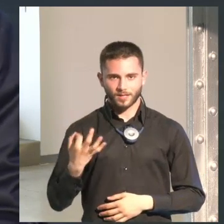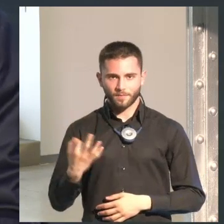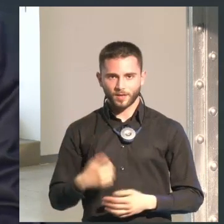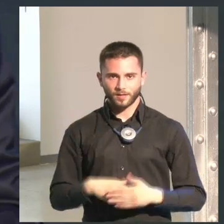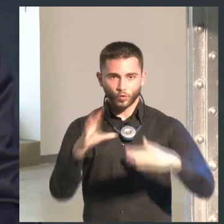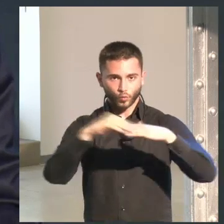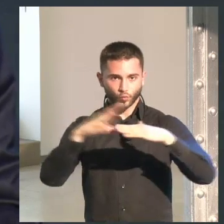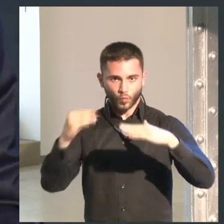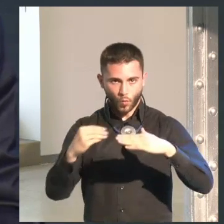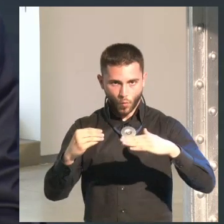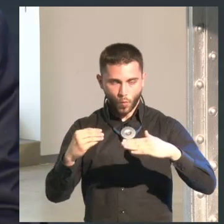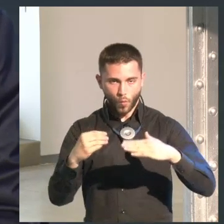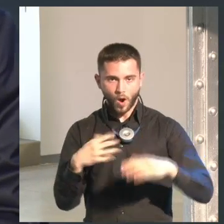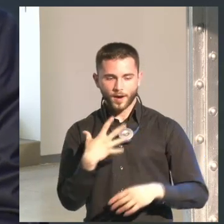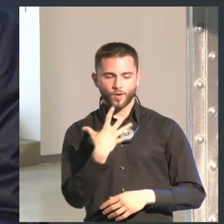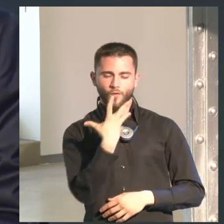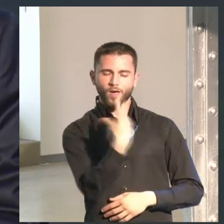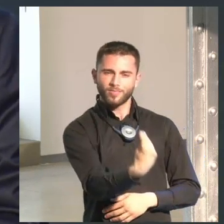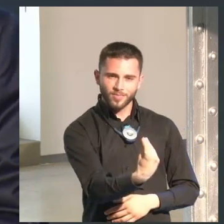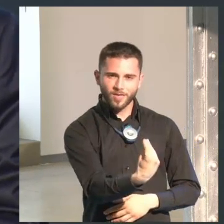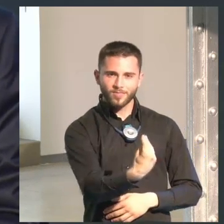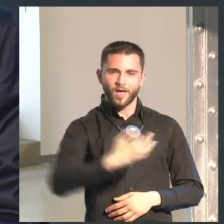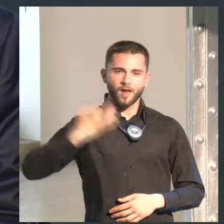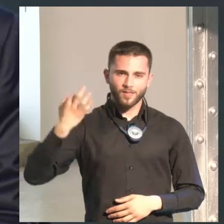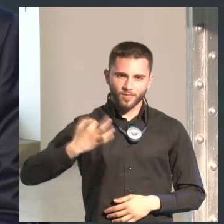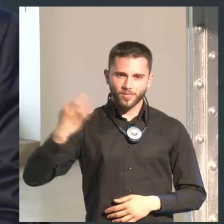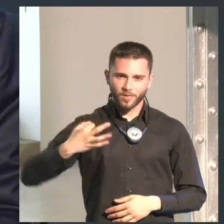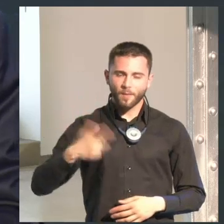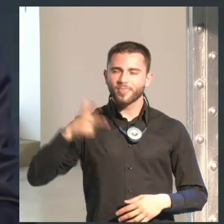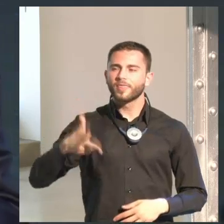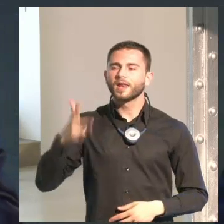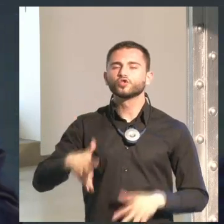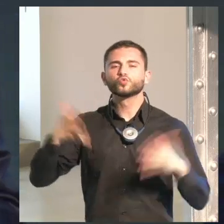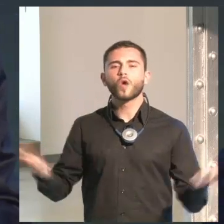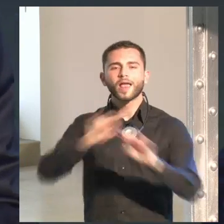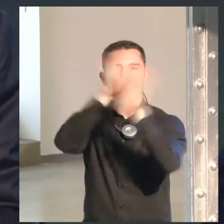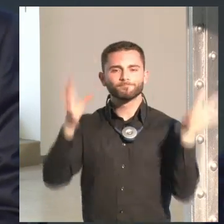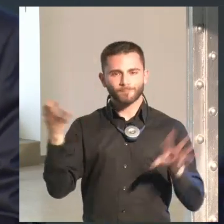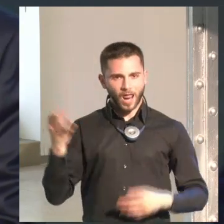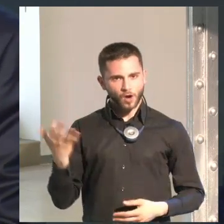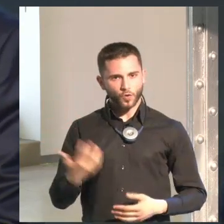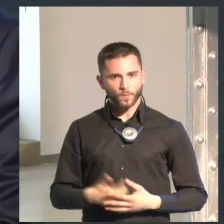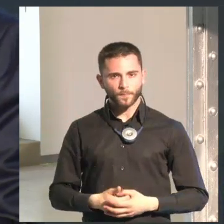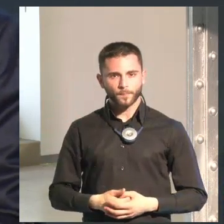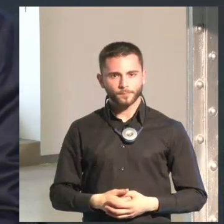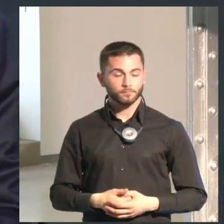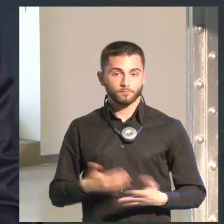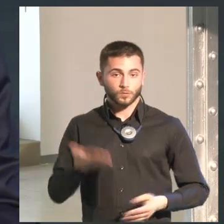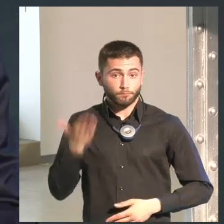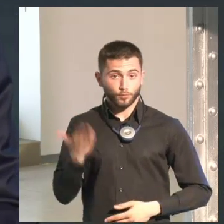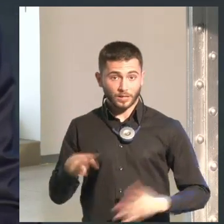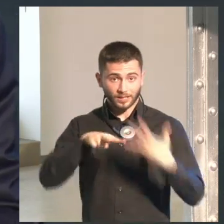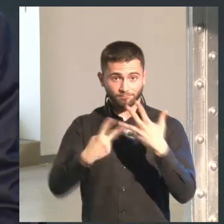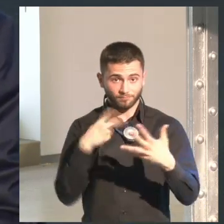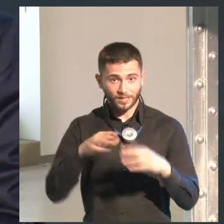que fácilmente ser capaz de entenderlo y de saber cuáles son sus derechos, ¿verdad? En definitiva, eso es muy importante. La